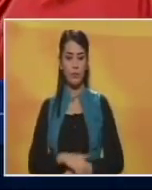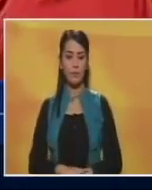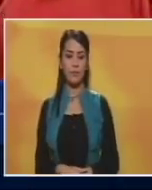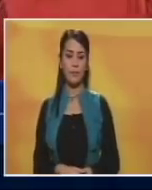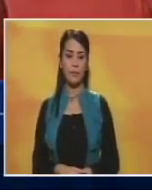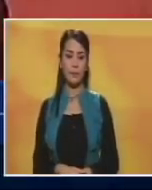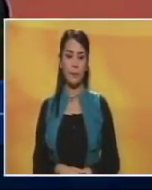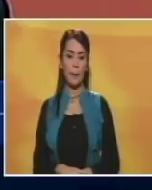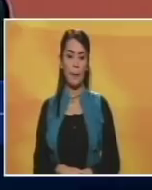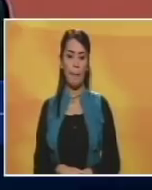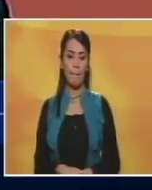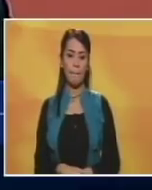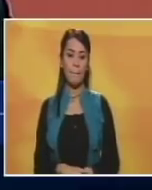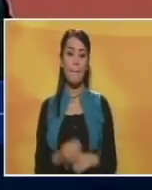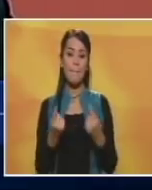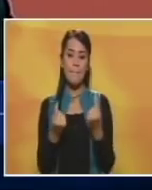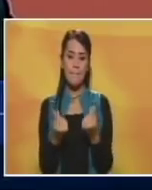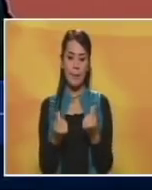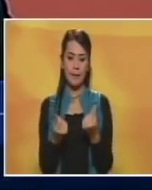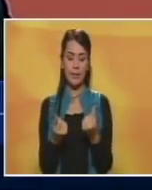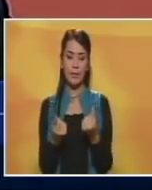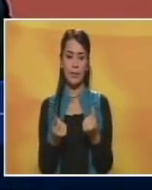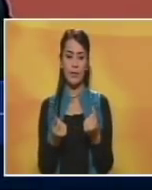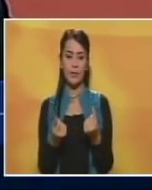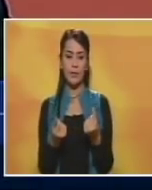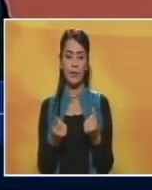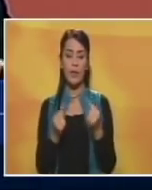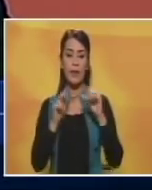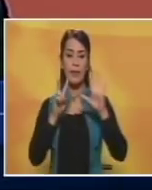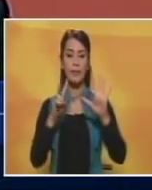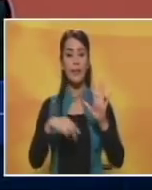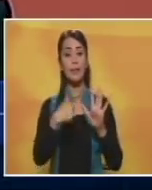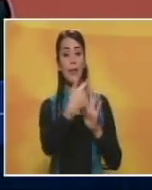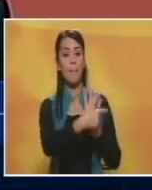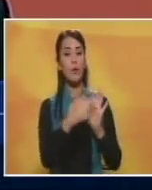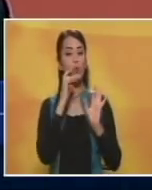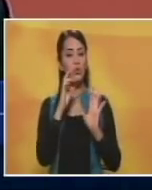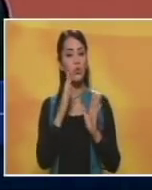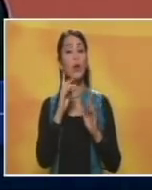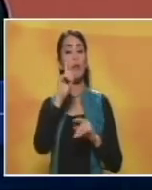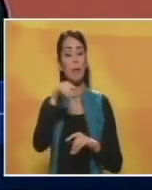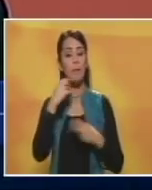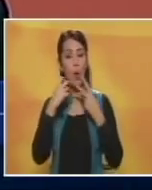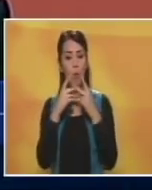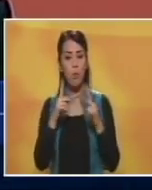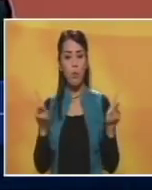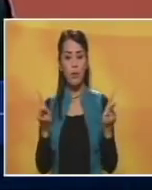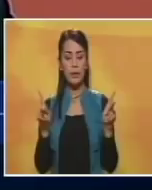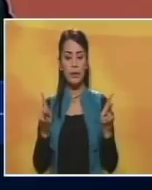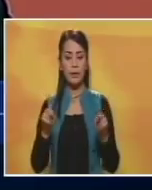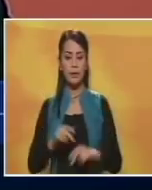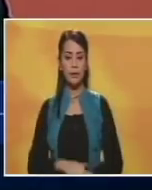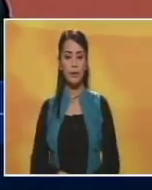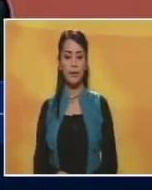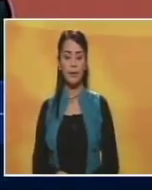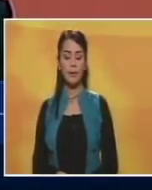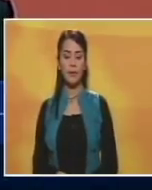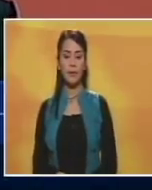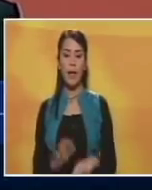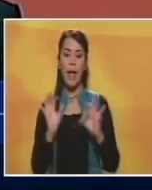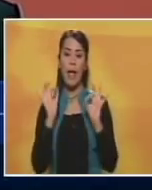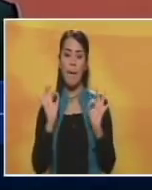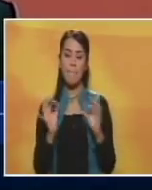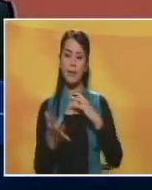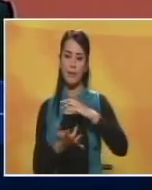adecuando precios de 7 productos que también lo vamos a publicar. Inclusive vamos a publicar una